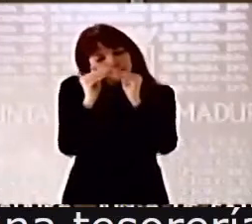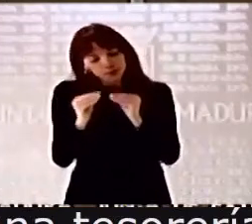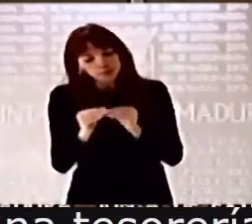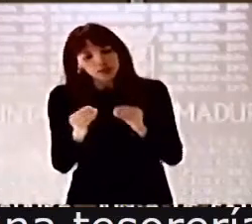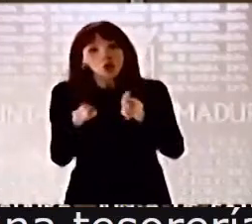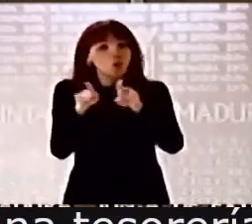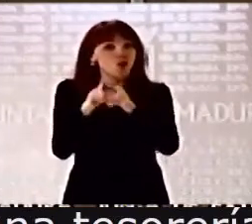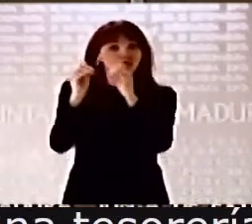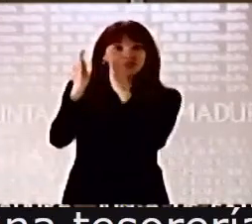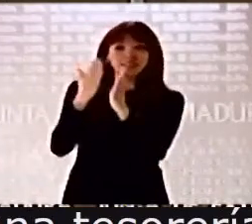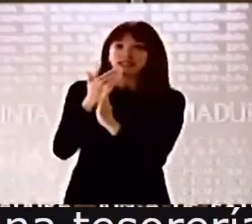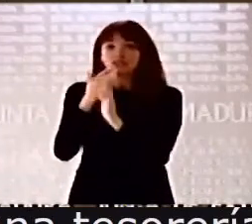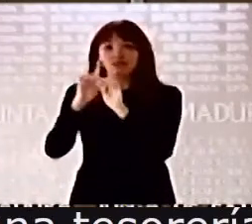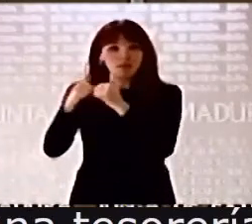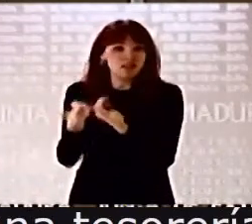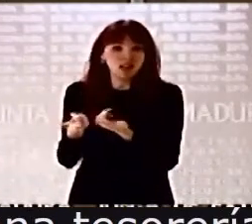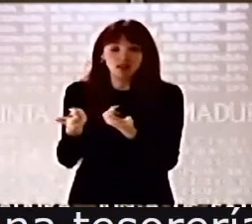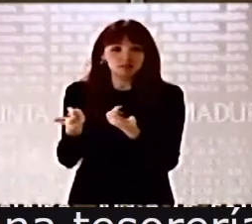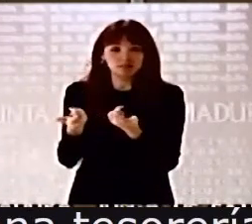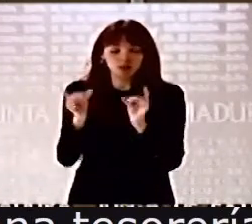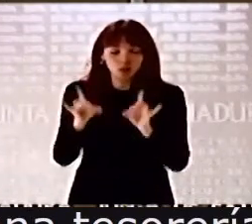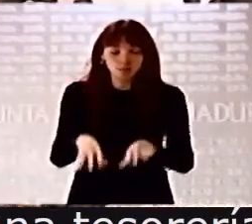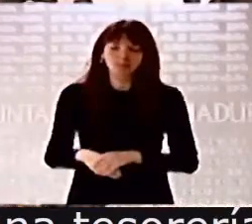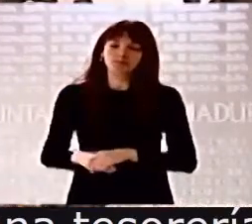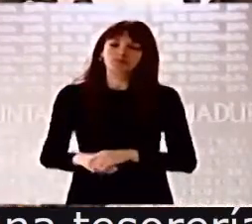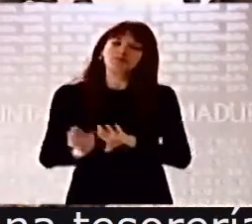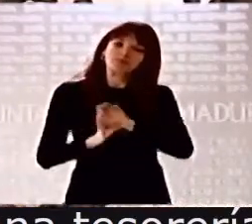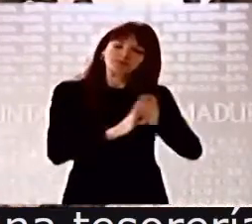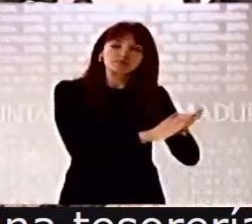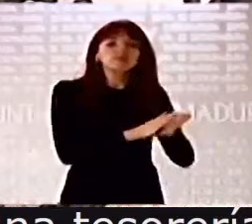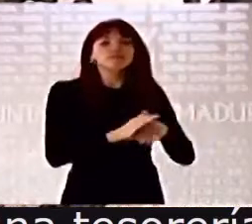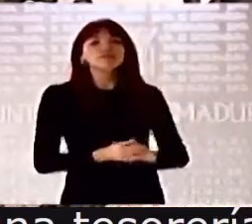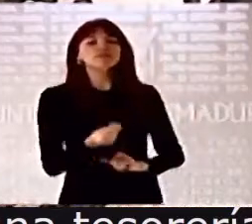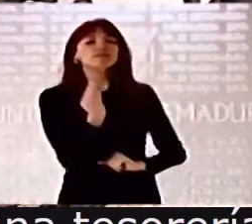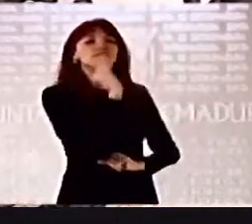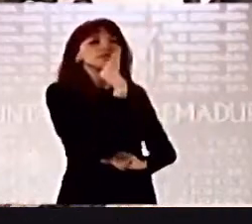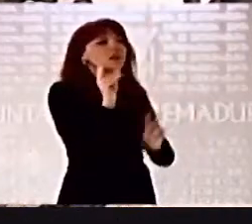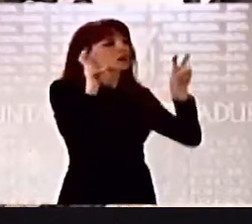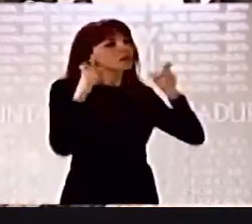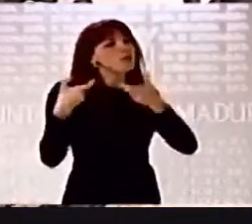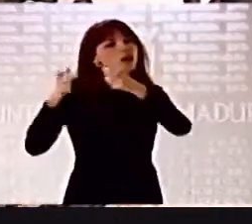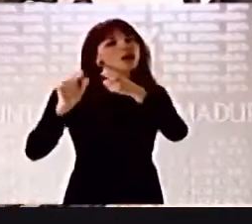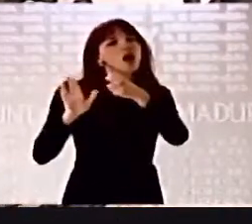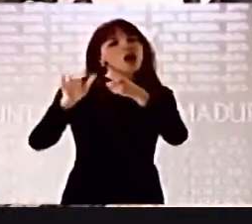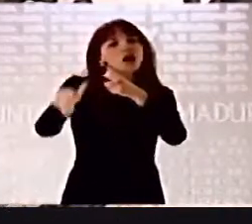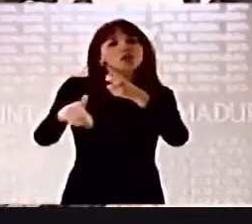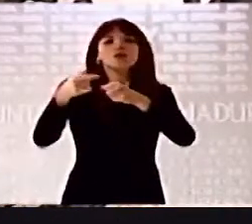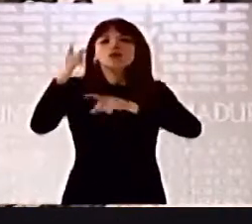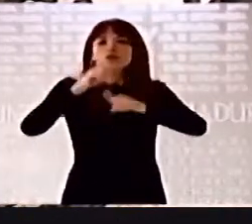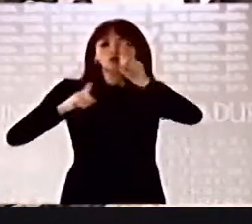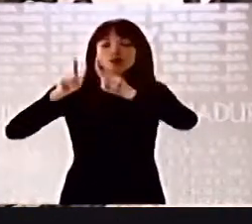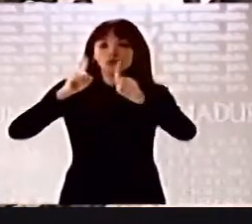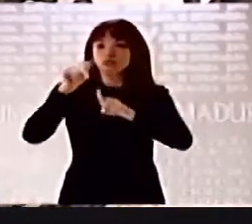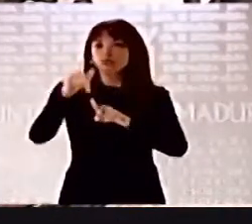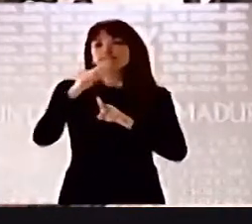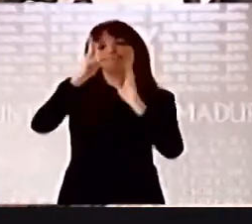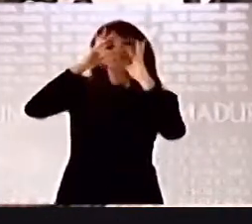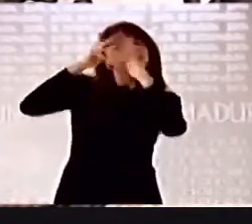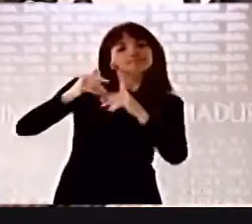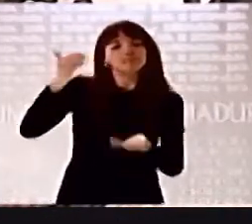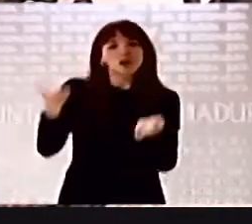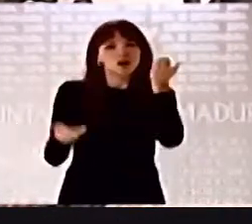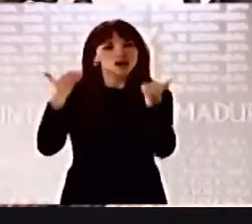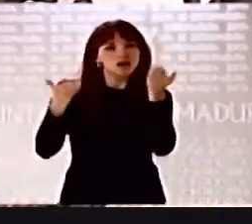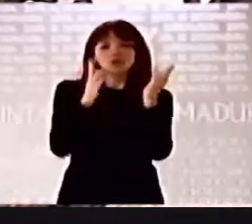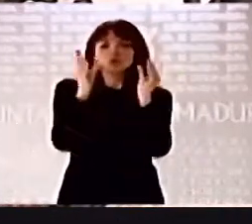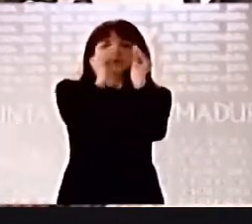llegar a final de mes, ¿no? Sí, y precisamente sobre el campo, uno de los problemas que todos esos balances tienen